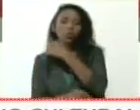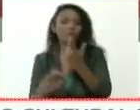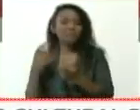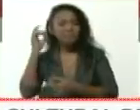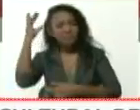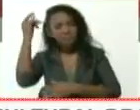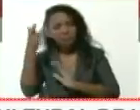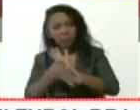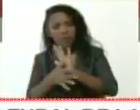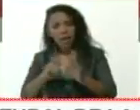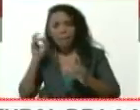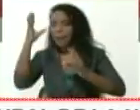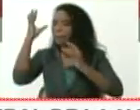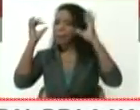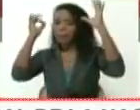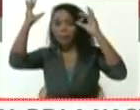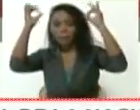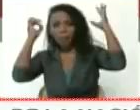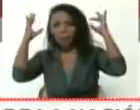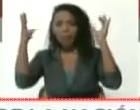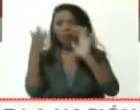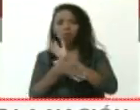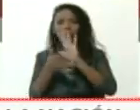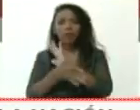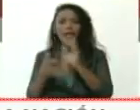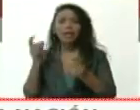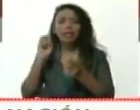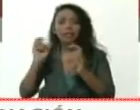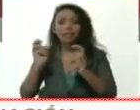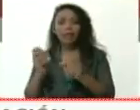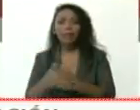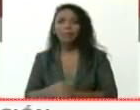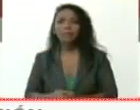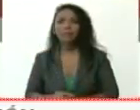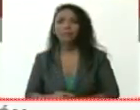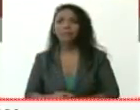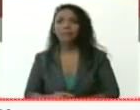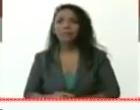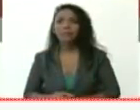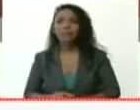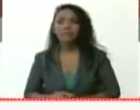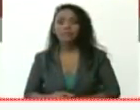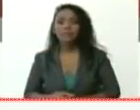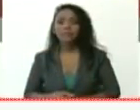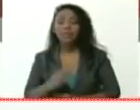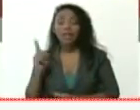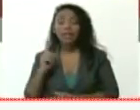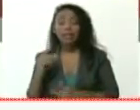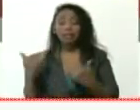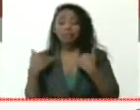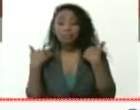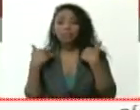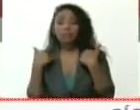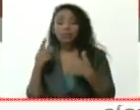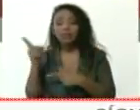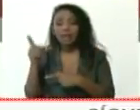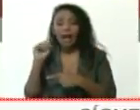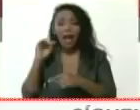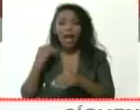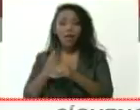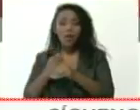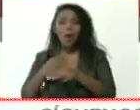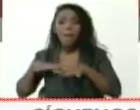Ya no hayan que inventar en esta obsesión crónica y en esta frustración, porque hay que decirlo así, el imperialismo